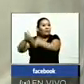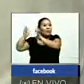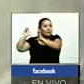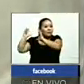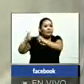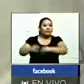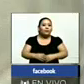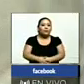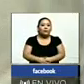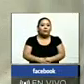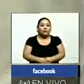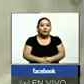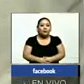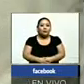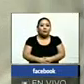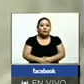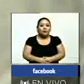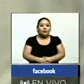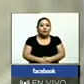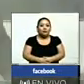Sonsonate.